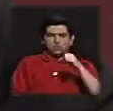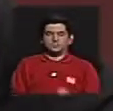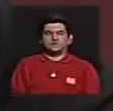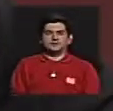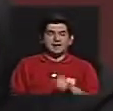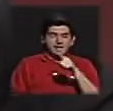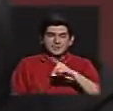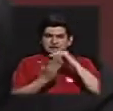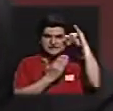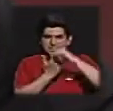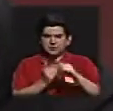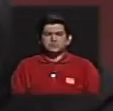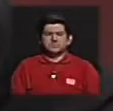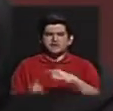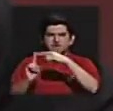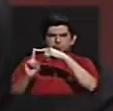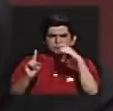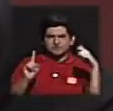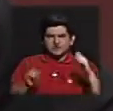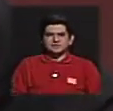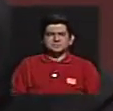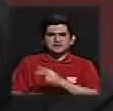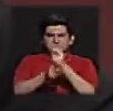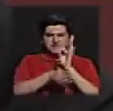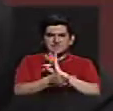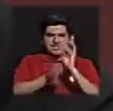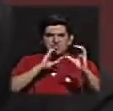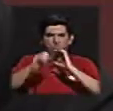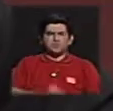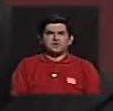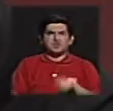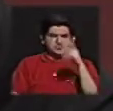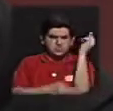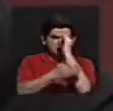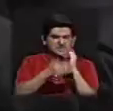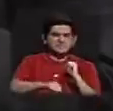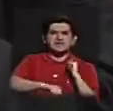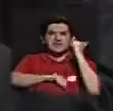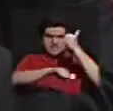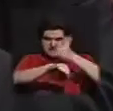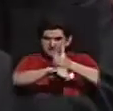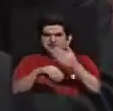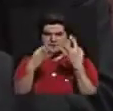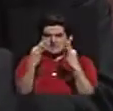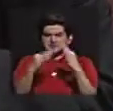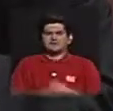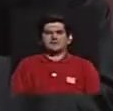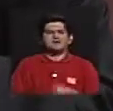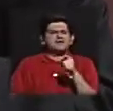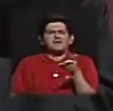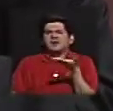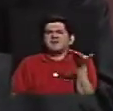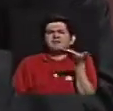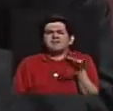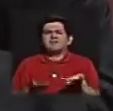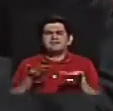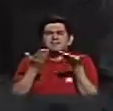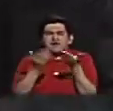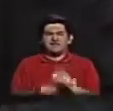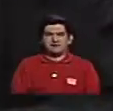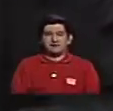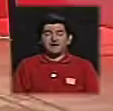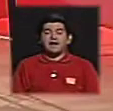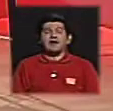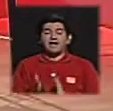proyecto que se diseña desde la SUTEL y se implementa. Y es un proyecto que lo que pretendía era darle acceso